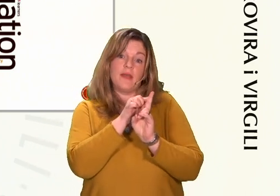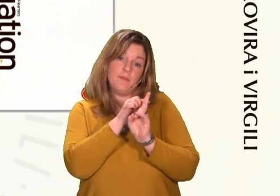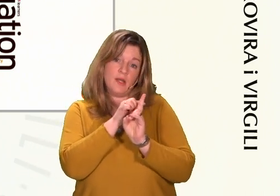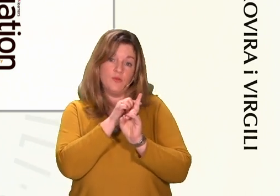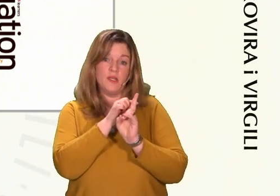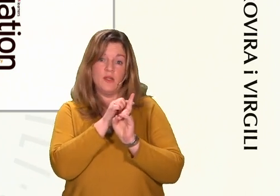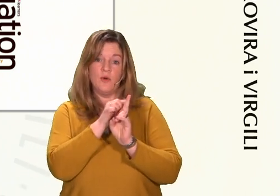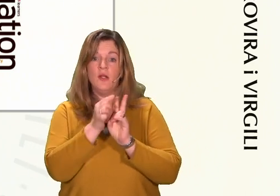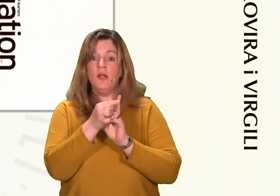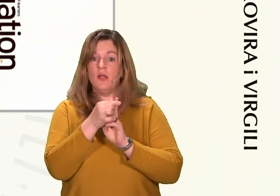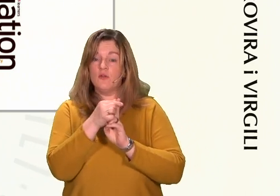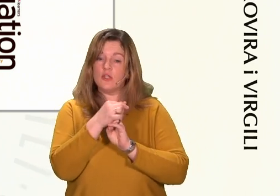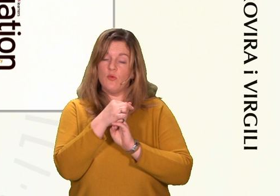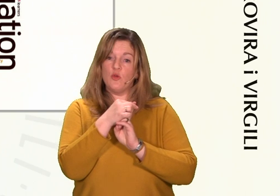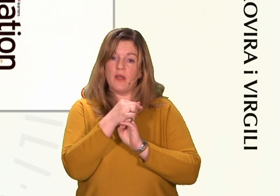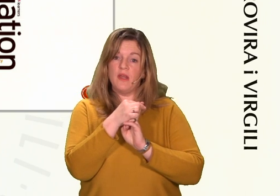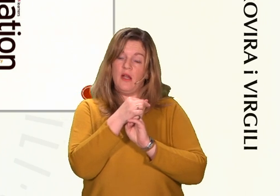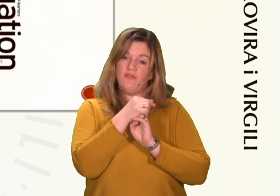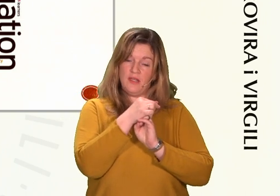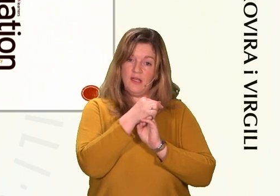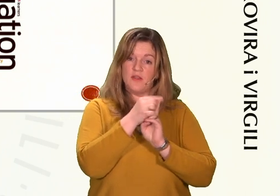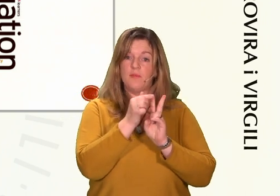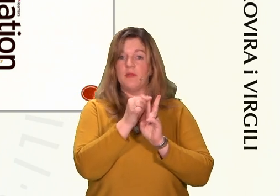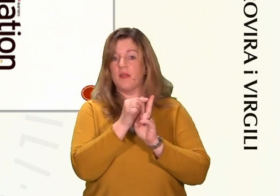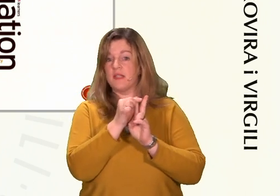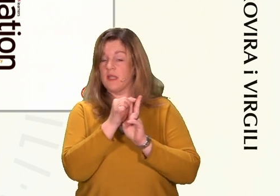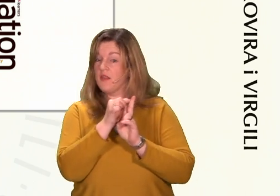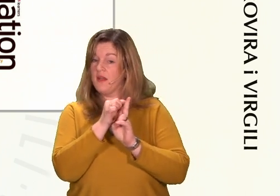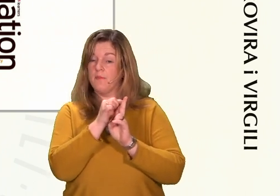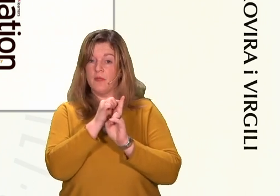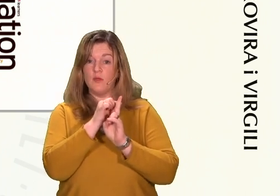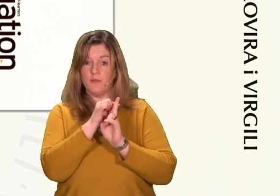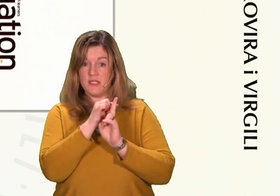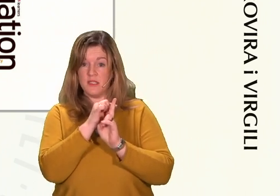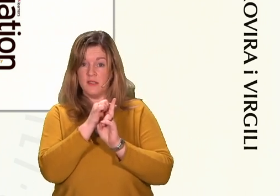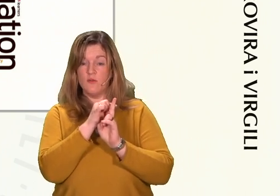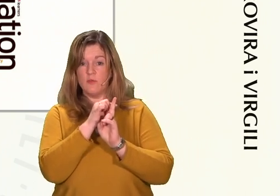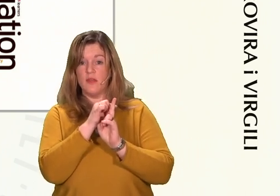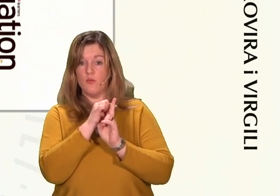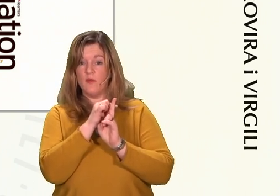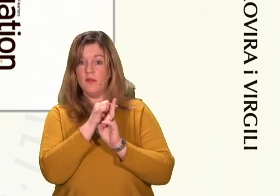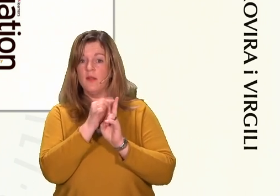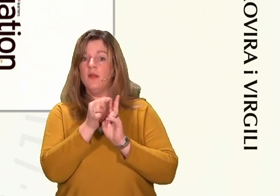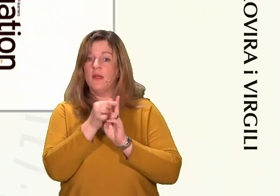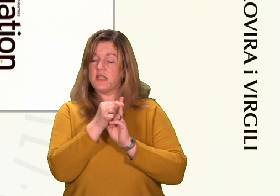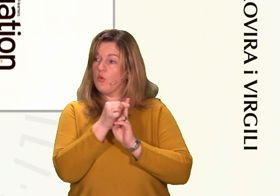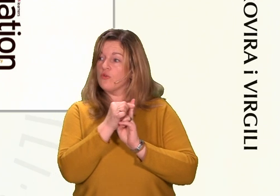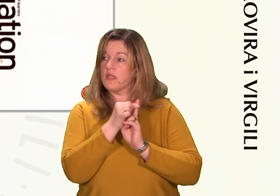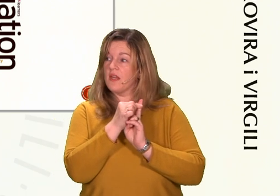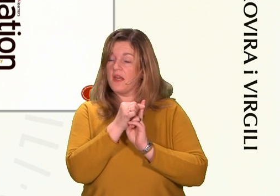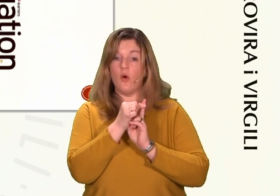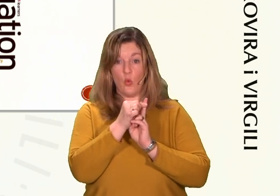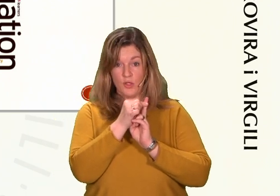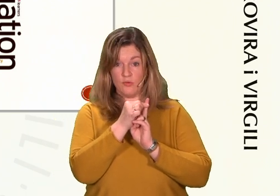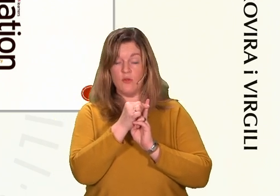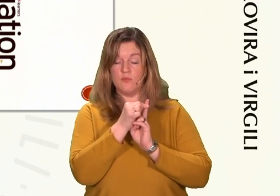va a poder eliminar contenido y un segundo parcial a final. Es decir, el primer parcial se realizará en el primer cuatrimestre de 2019, el segundo se